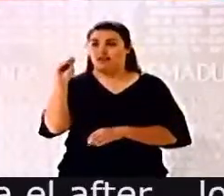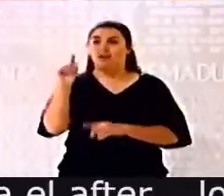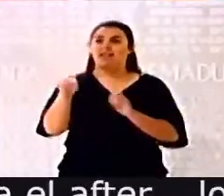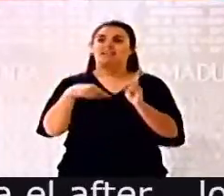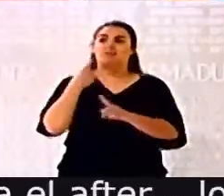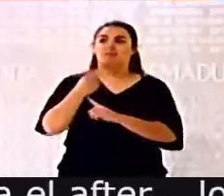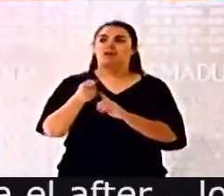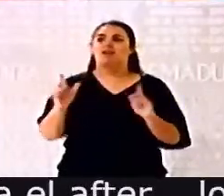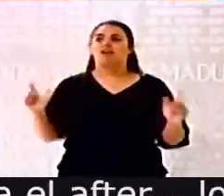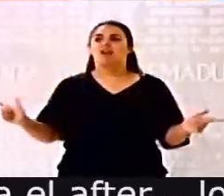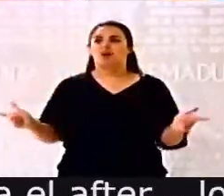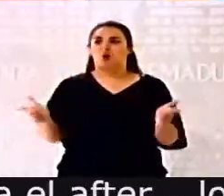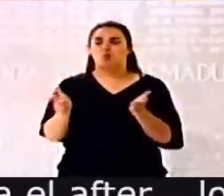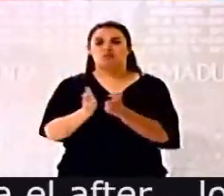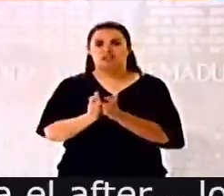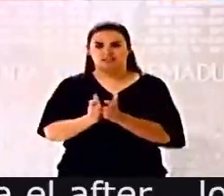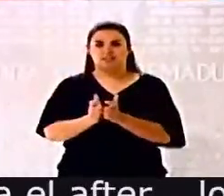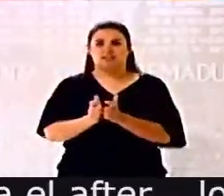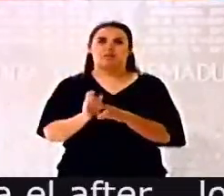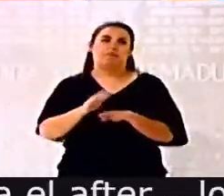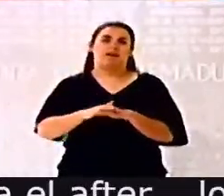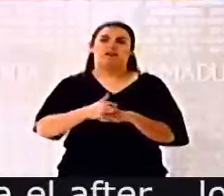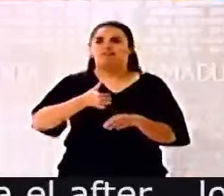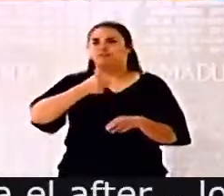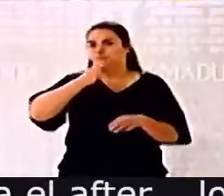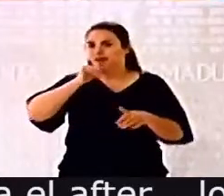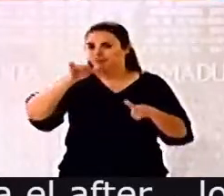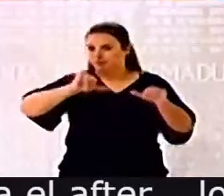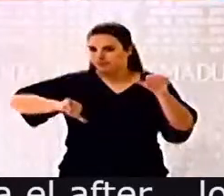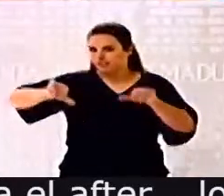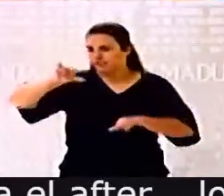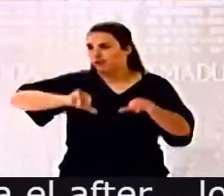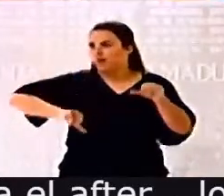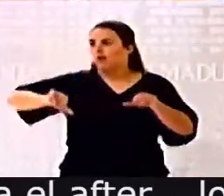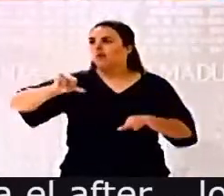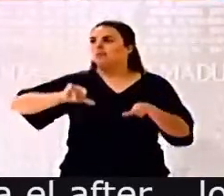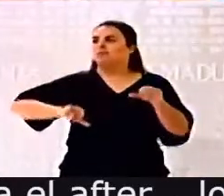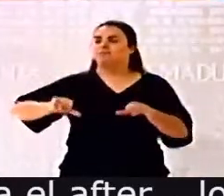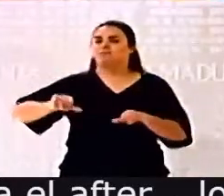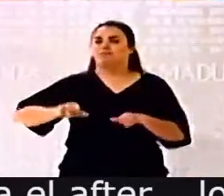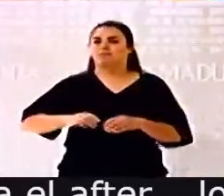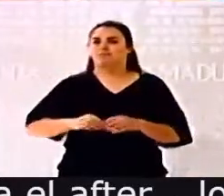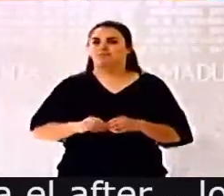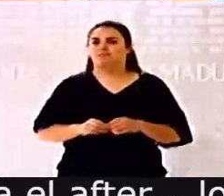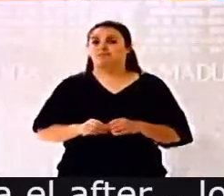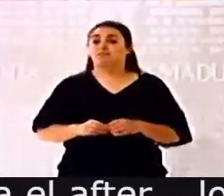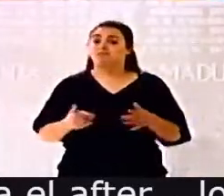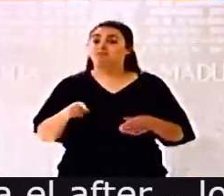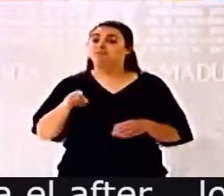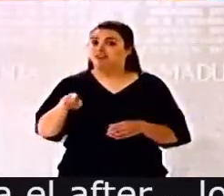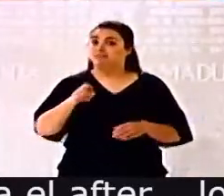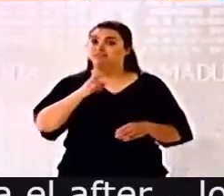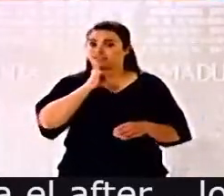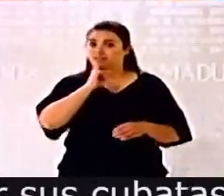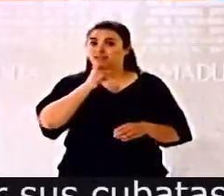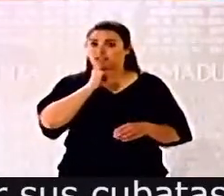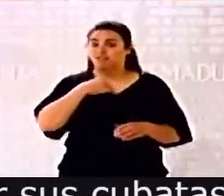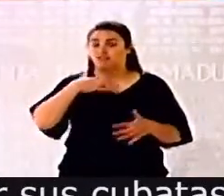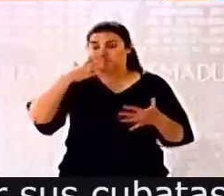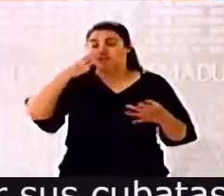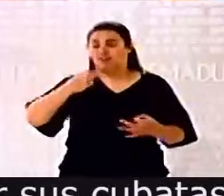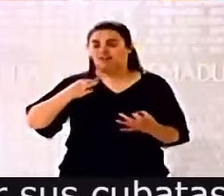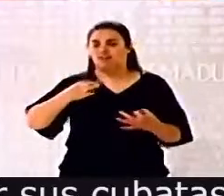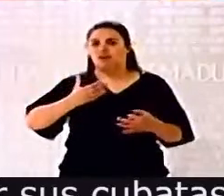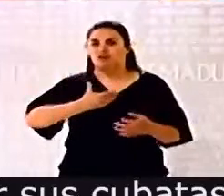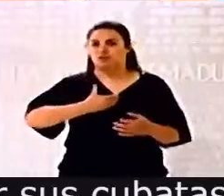intención de reunirse a tomar sus cubatas, a hacer su botellón. Y ahí está la dificultad que creo que van a tener